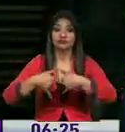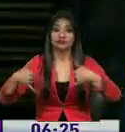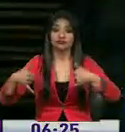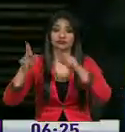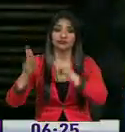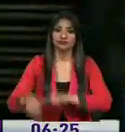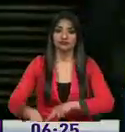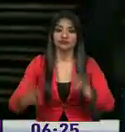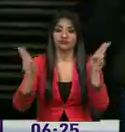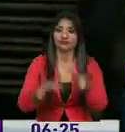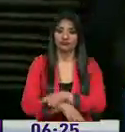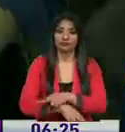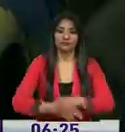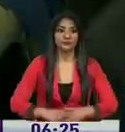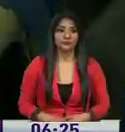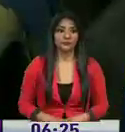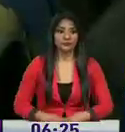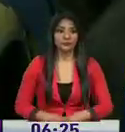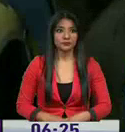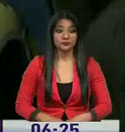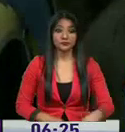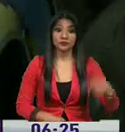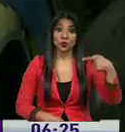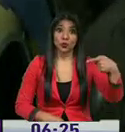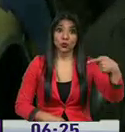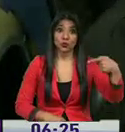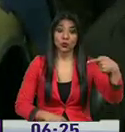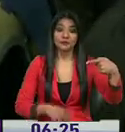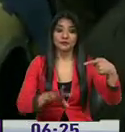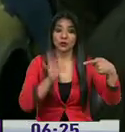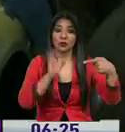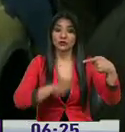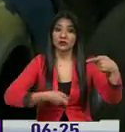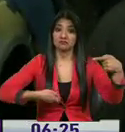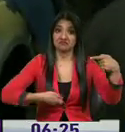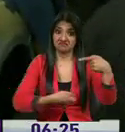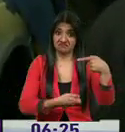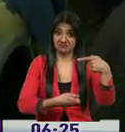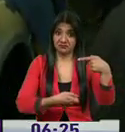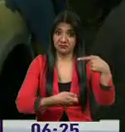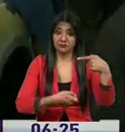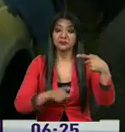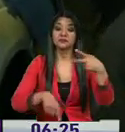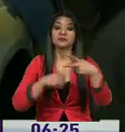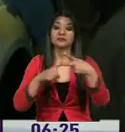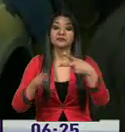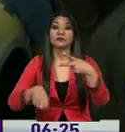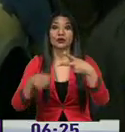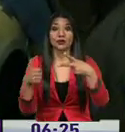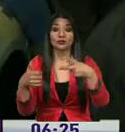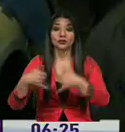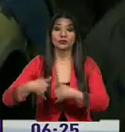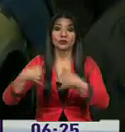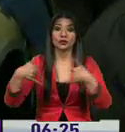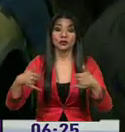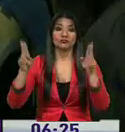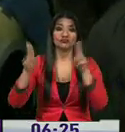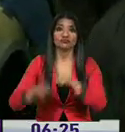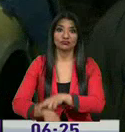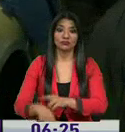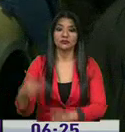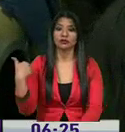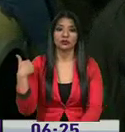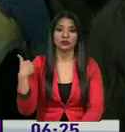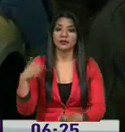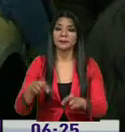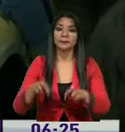clausurados. En el uno encontramos lamentablemente un arma blanca y en otro local se ha cerrado por no tener los